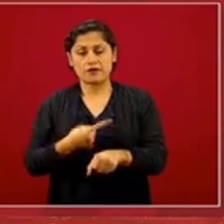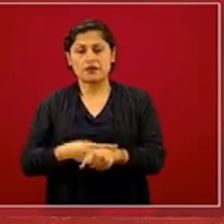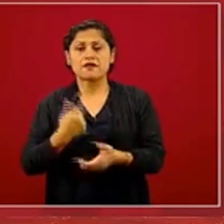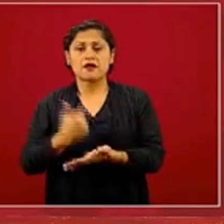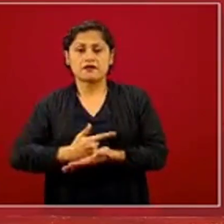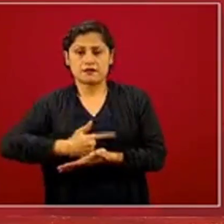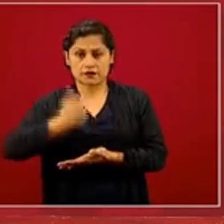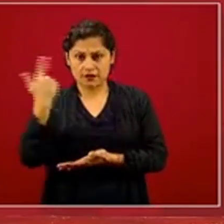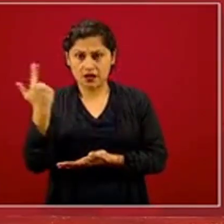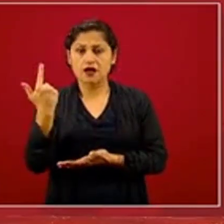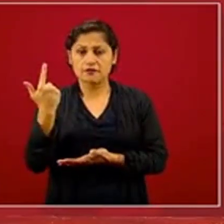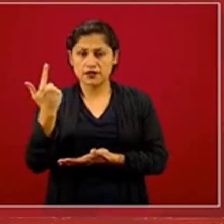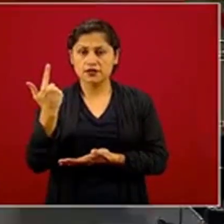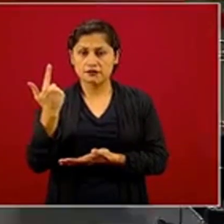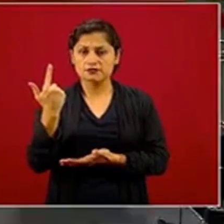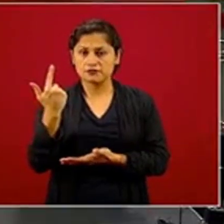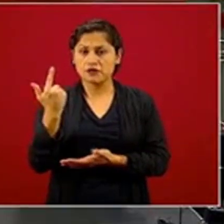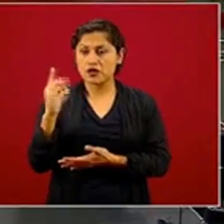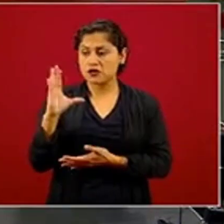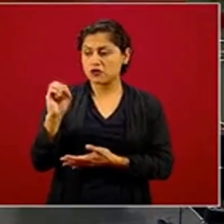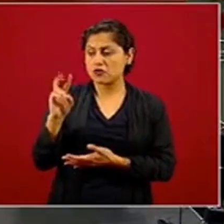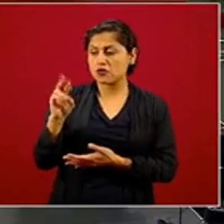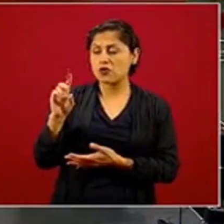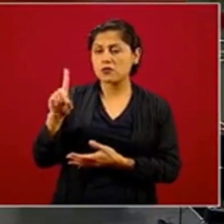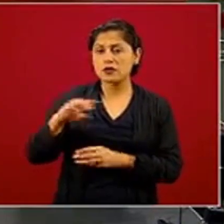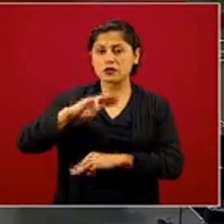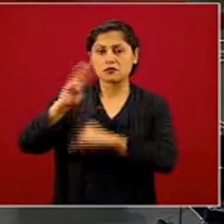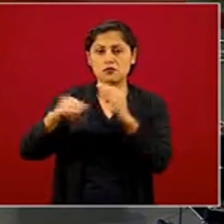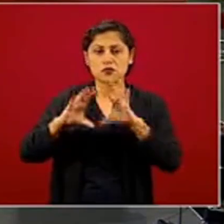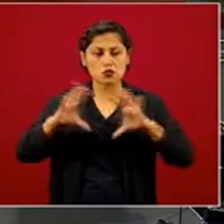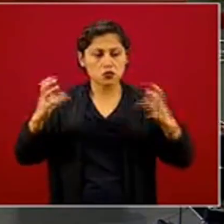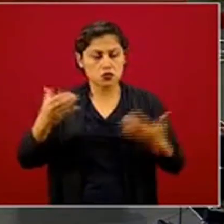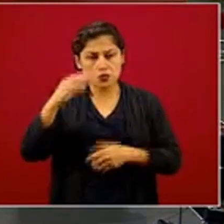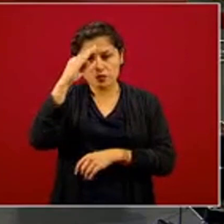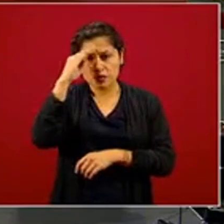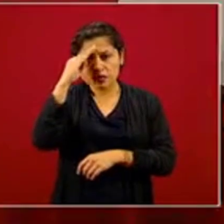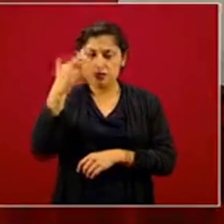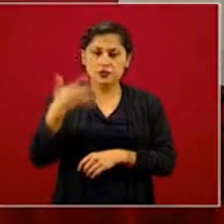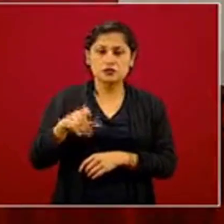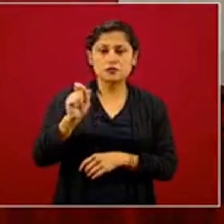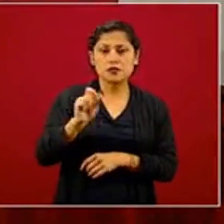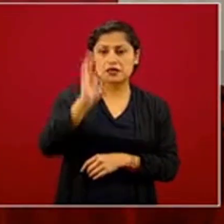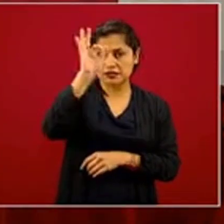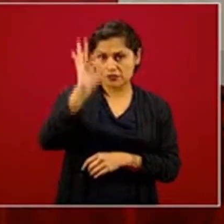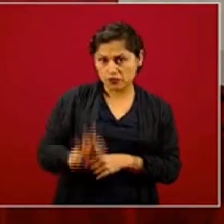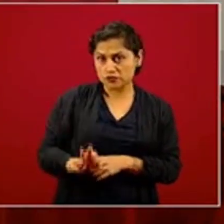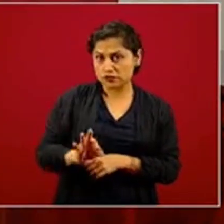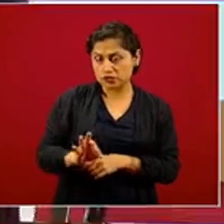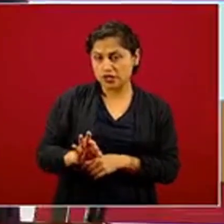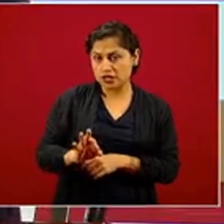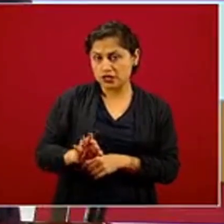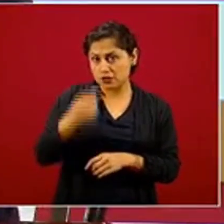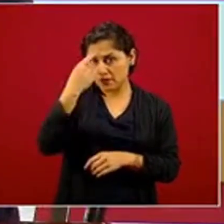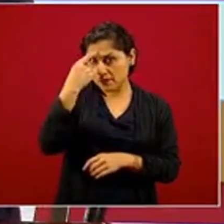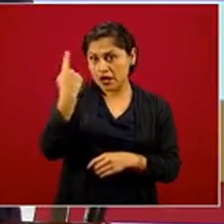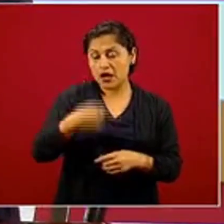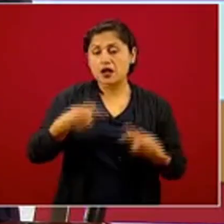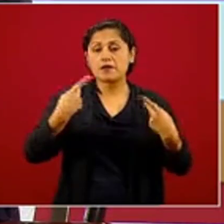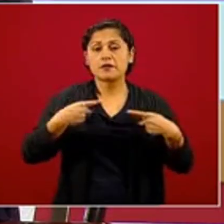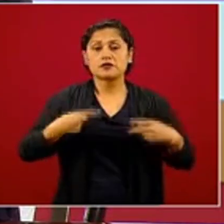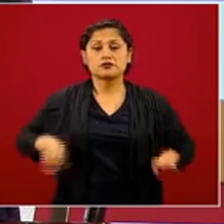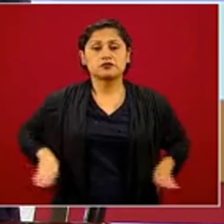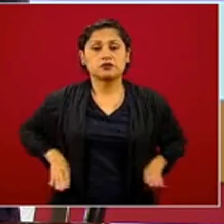una proporción que para COVID se ha estimado a nivel mundial de 20% para personas con suficiente gravedad para